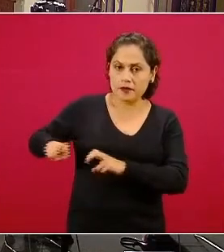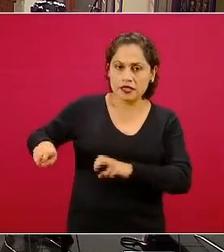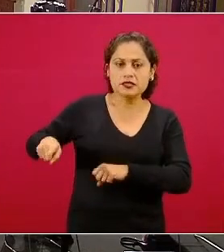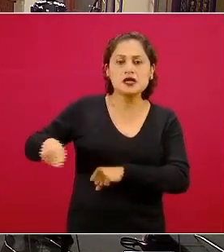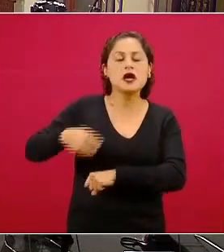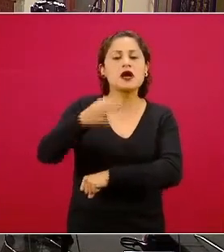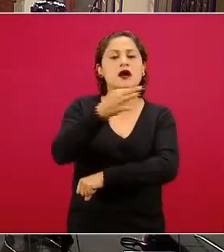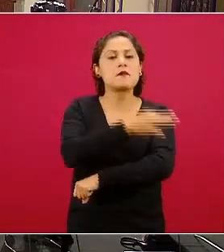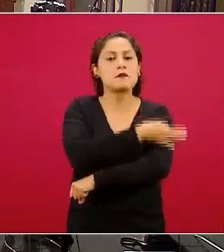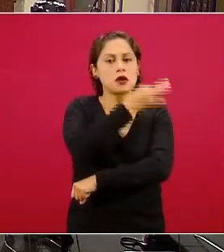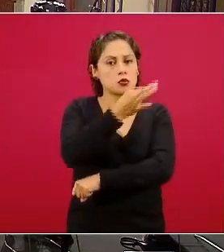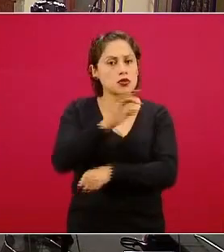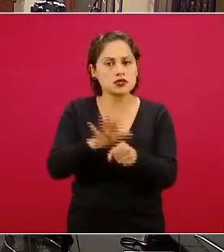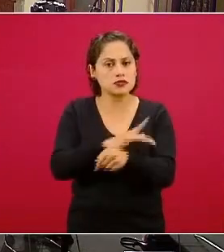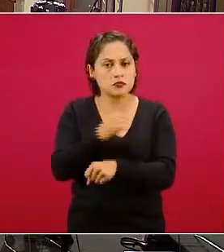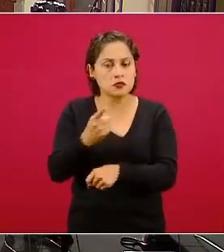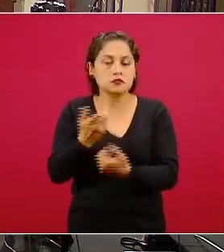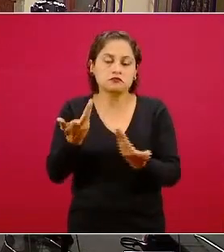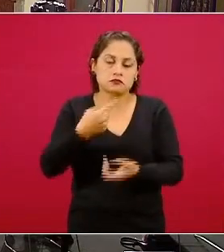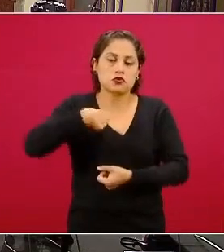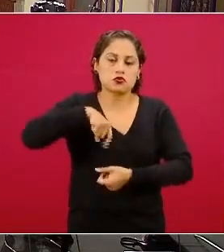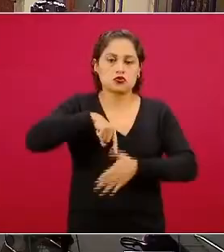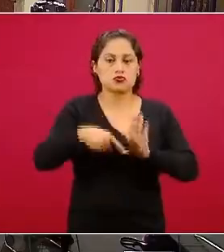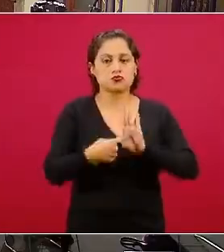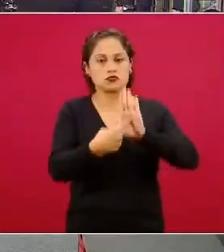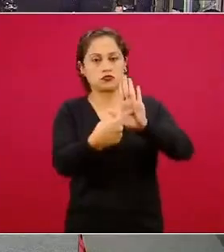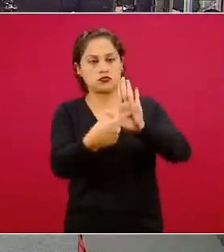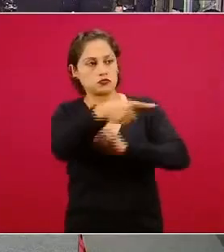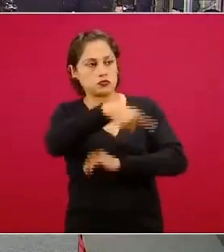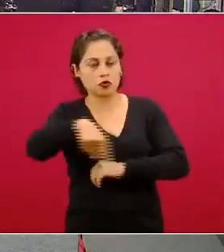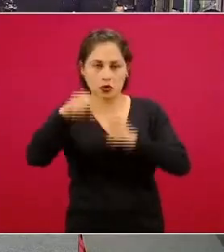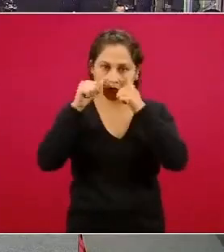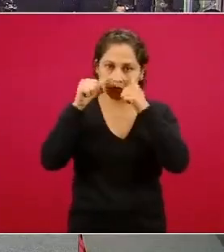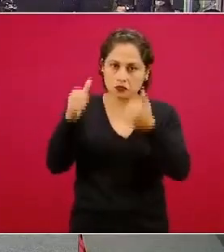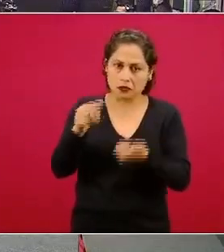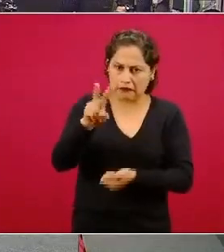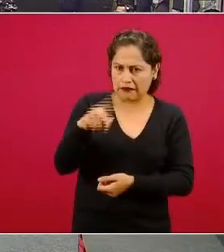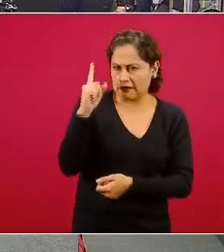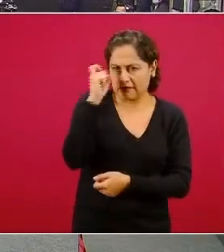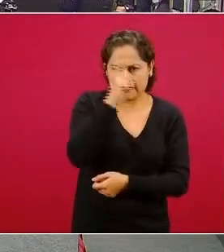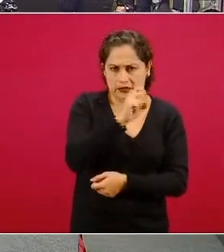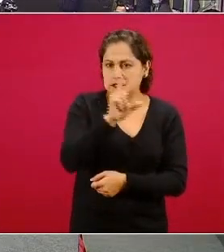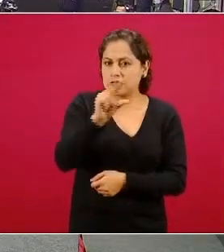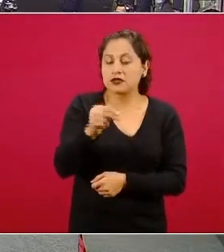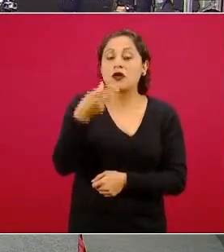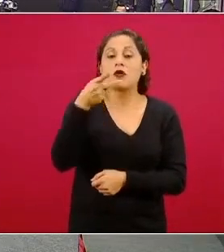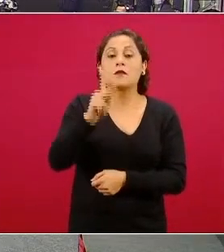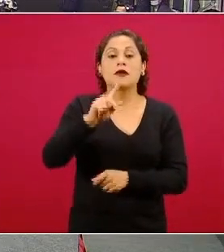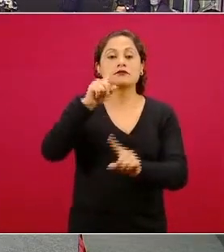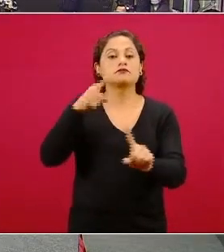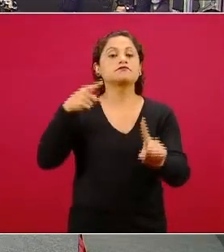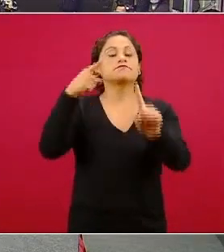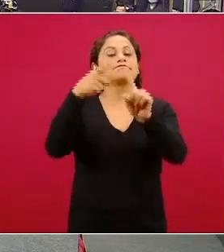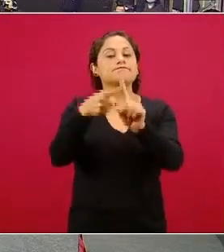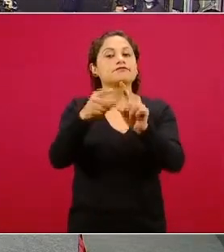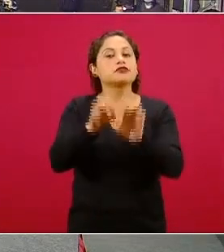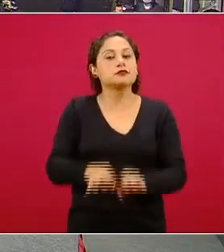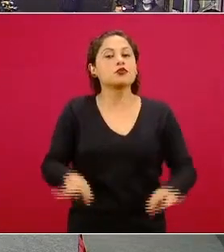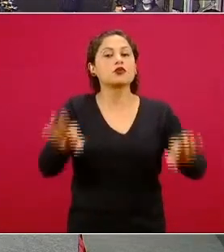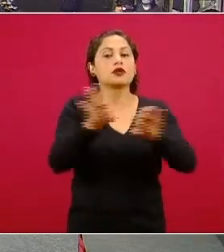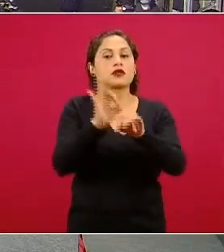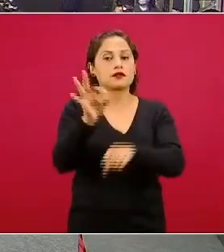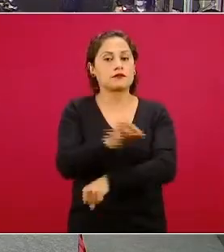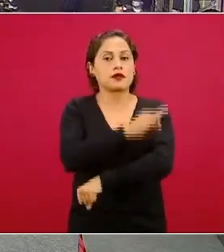demostración, no tiene mucha complejidad, pero de la importancia de vacunarse, pero esto lo platicaremos cuando la doctora